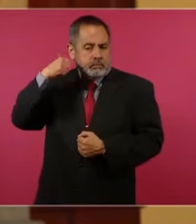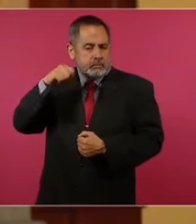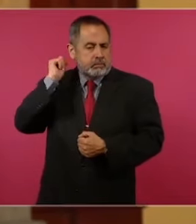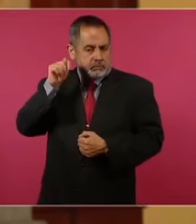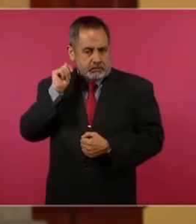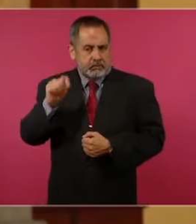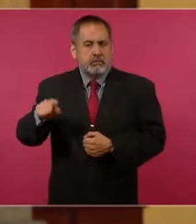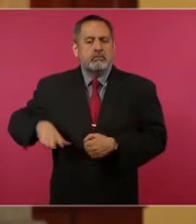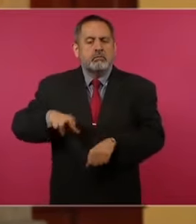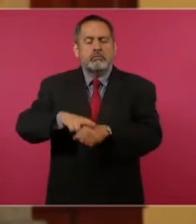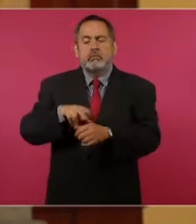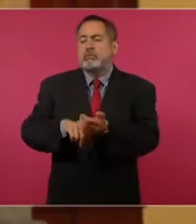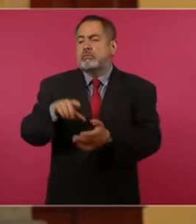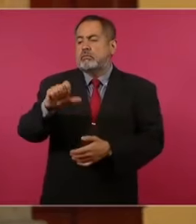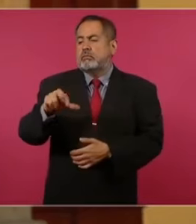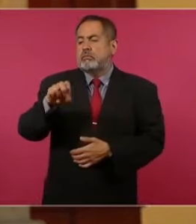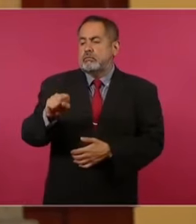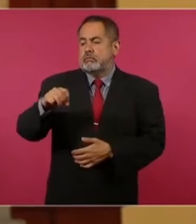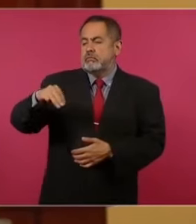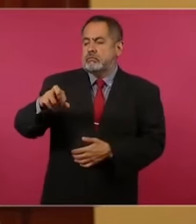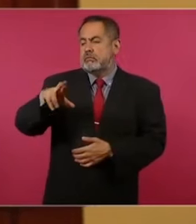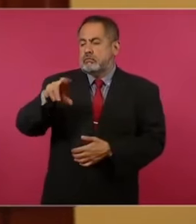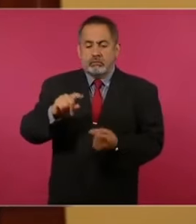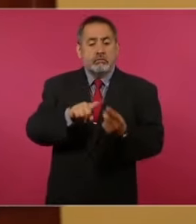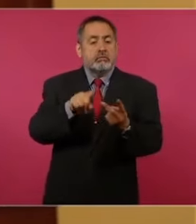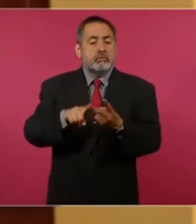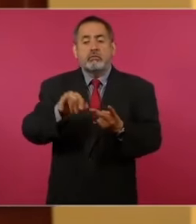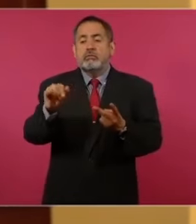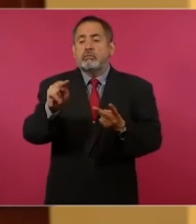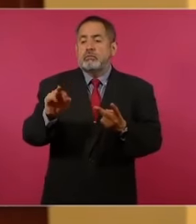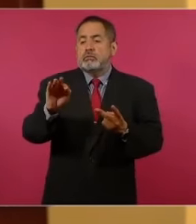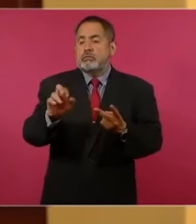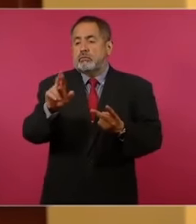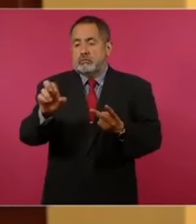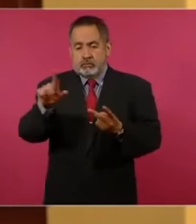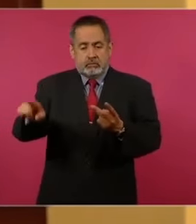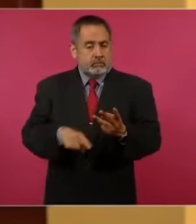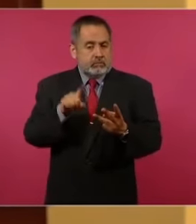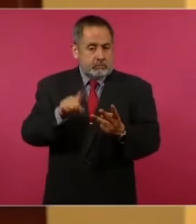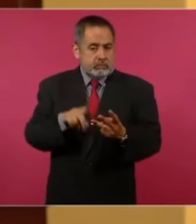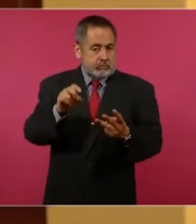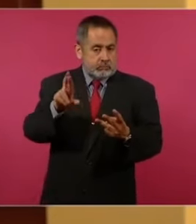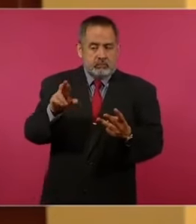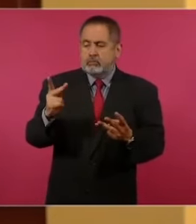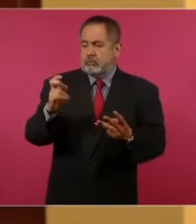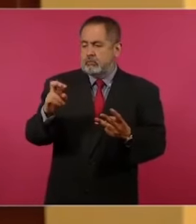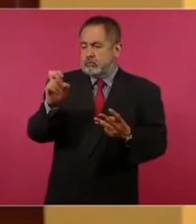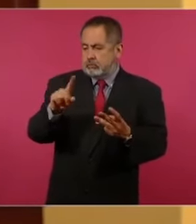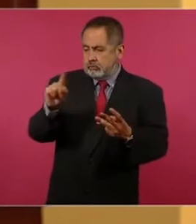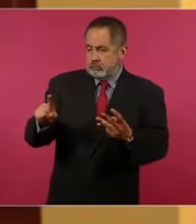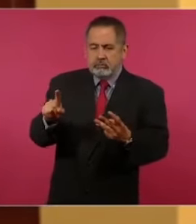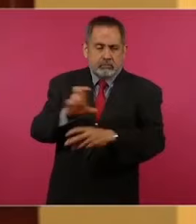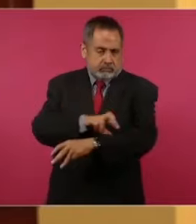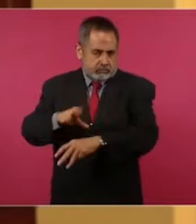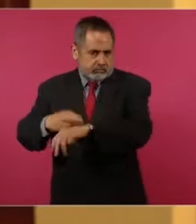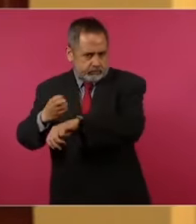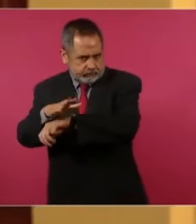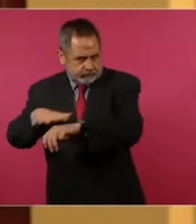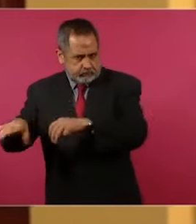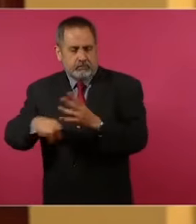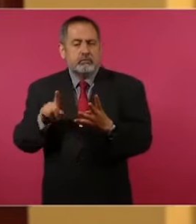gobernador Carlos Merino, el maestro Juan Ferrer, representante de la Comisión Presidencial, el doctor Pérez Lanz, coordinador estatal, y la doctora